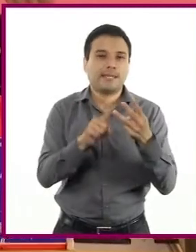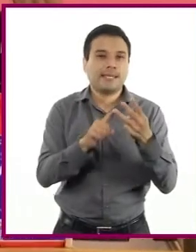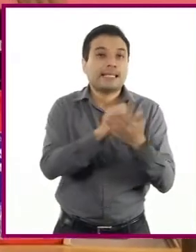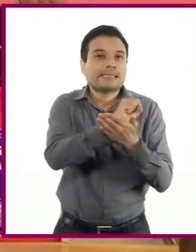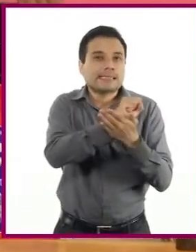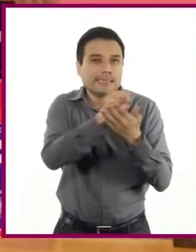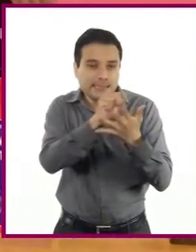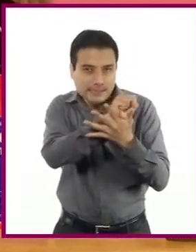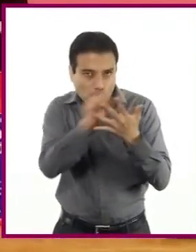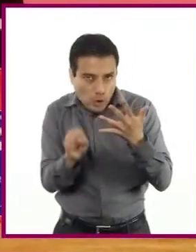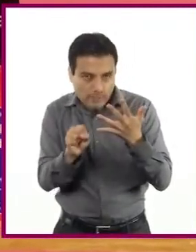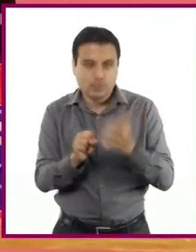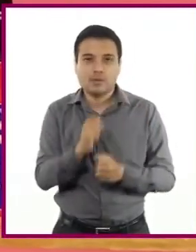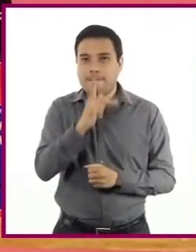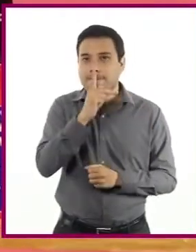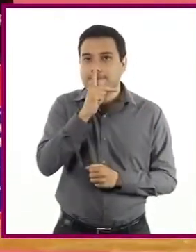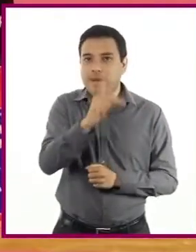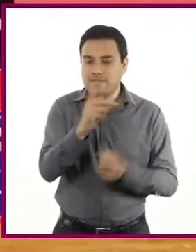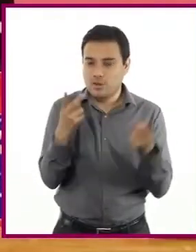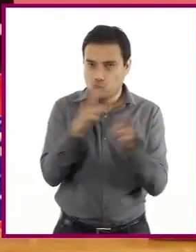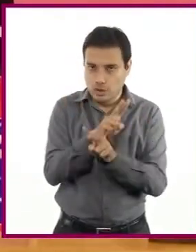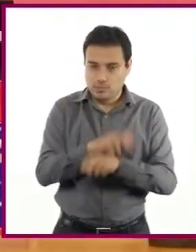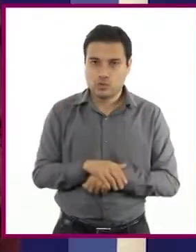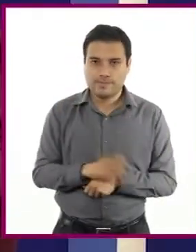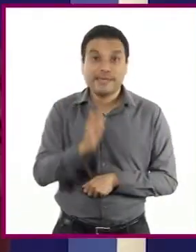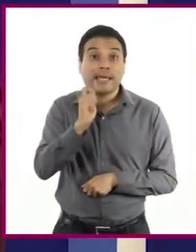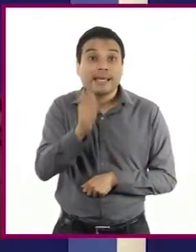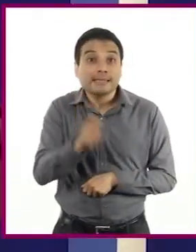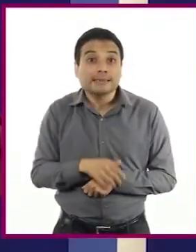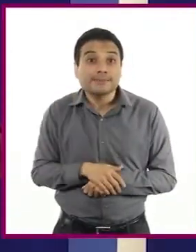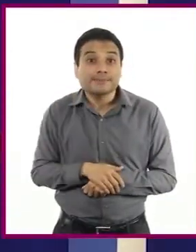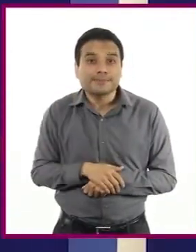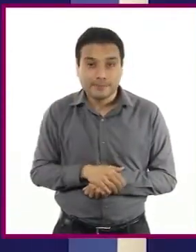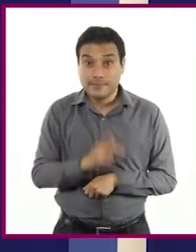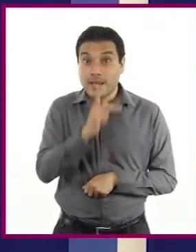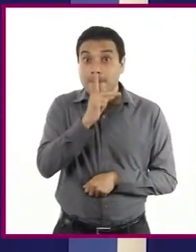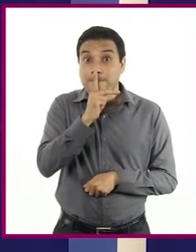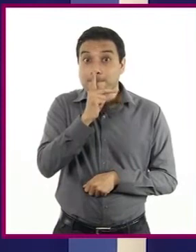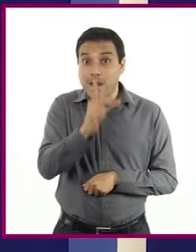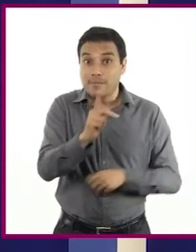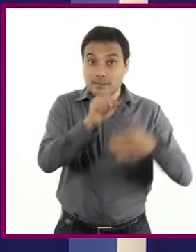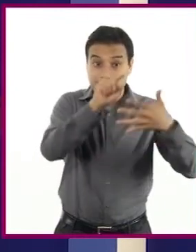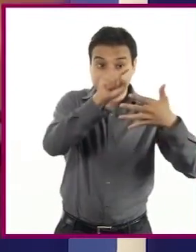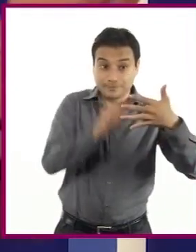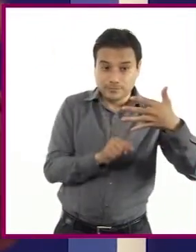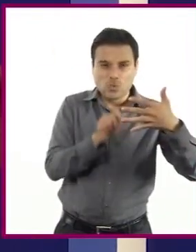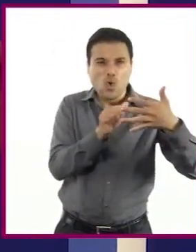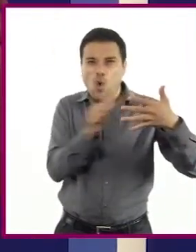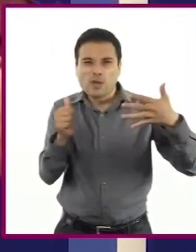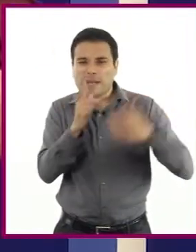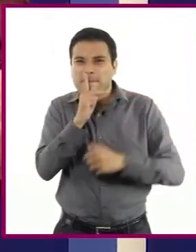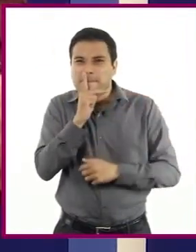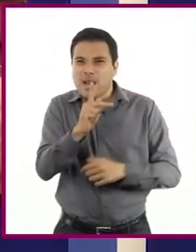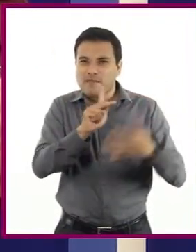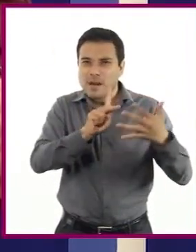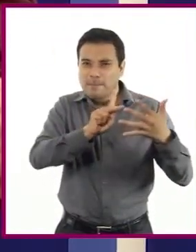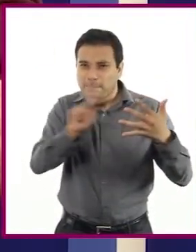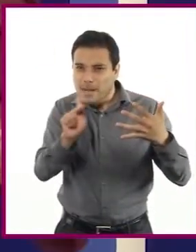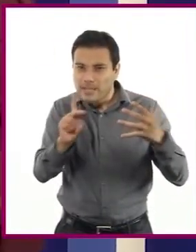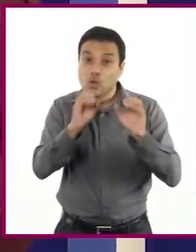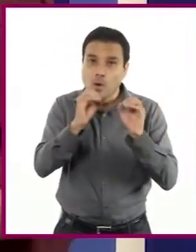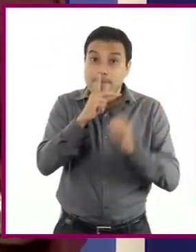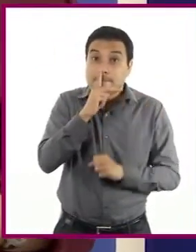antónimos, que proporcionan listas de palabras de significado semejante y de significados